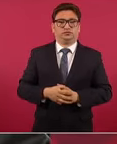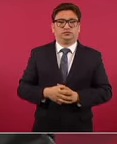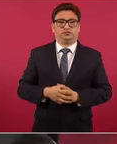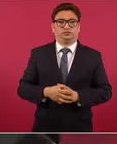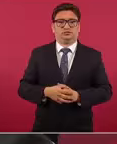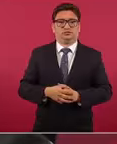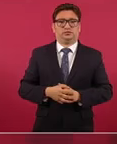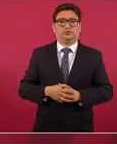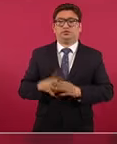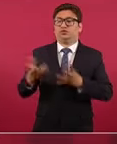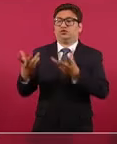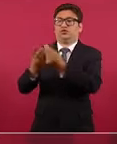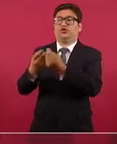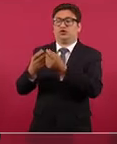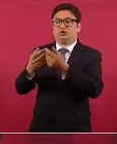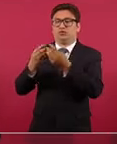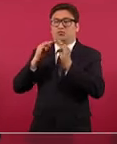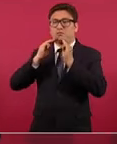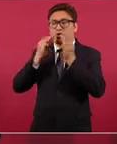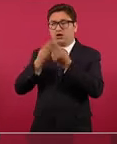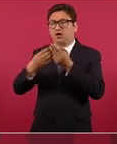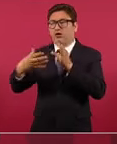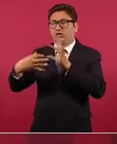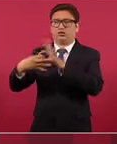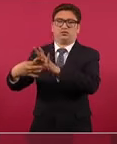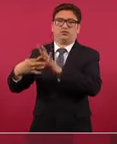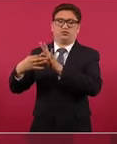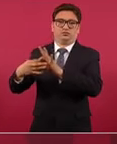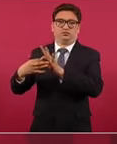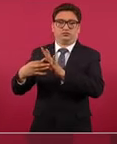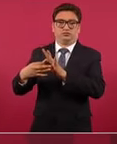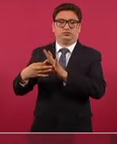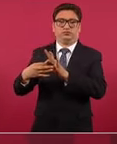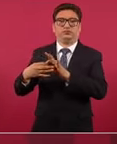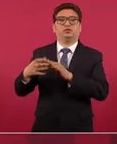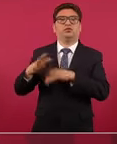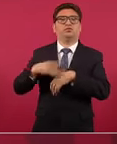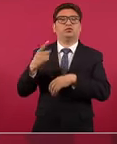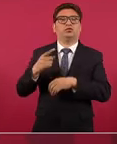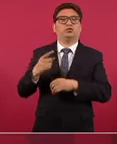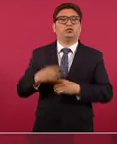vinculados a las mafias d